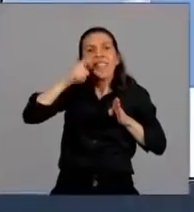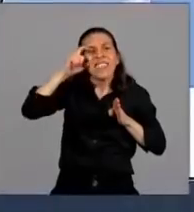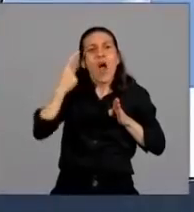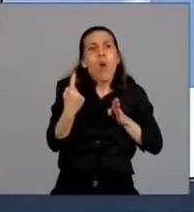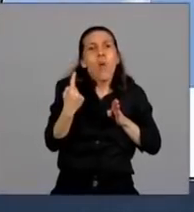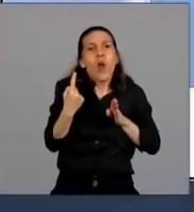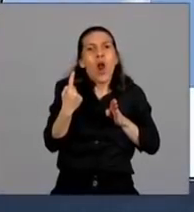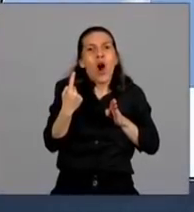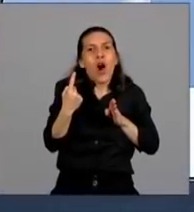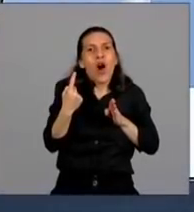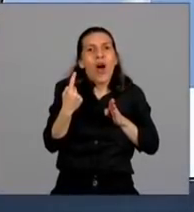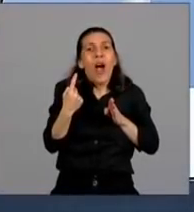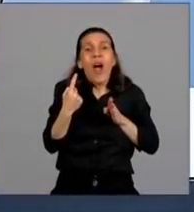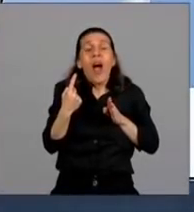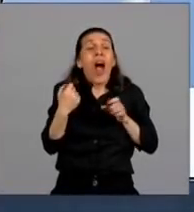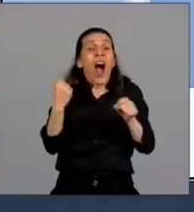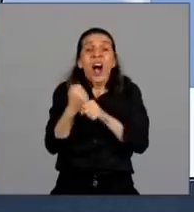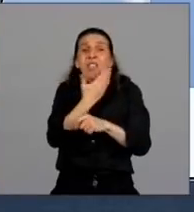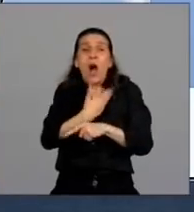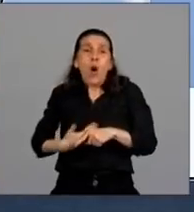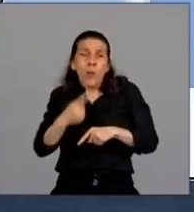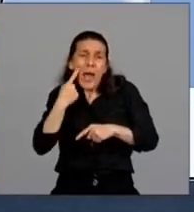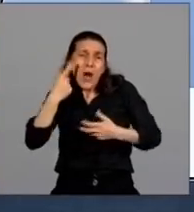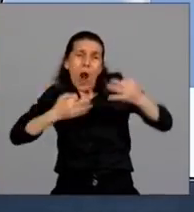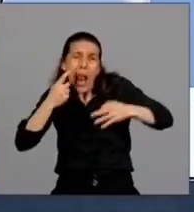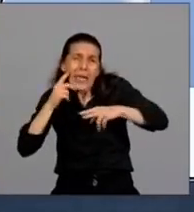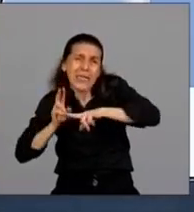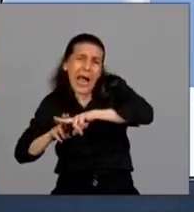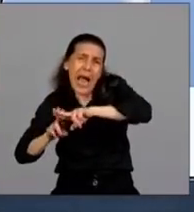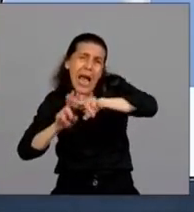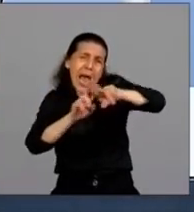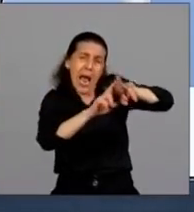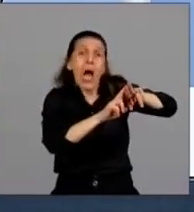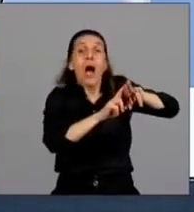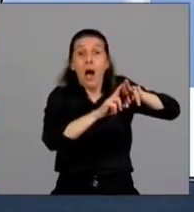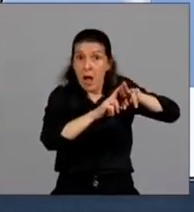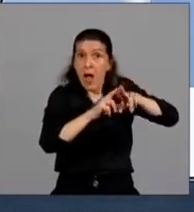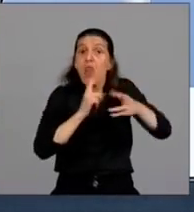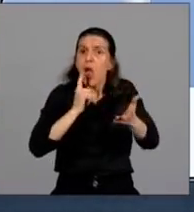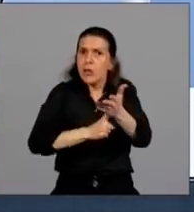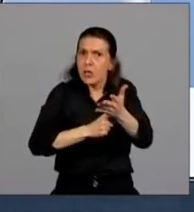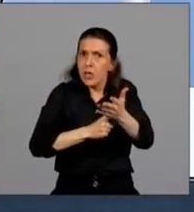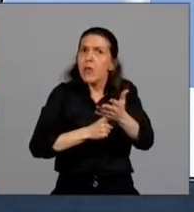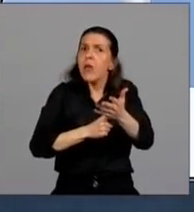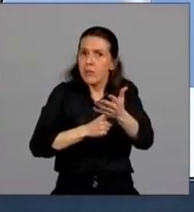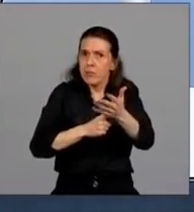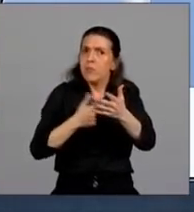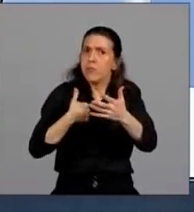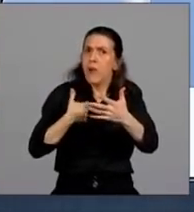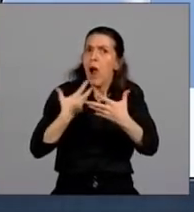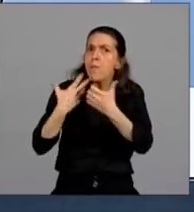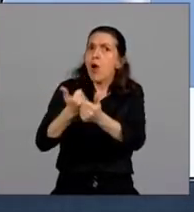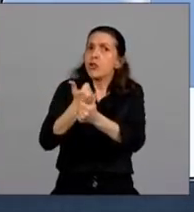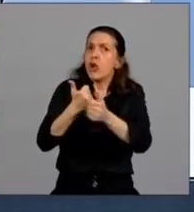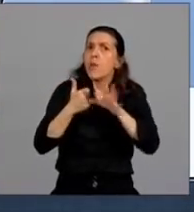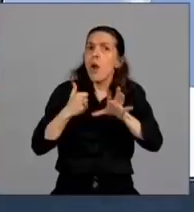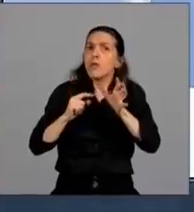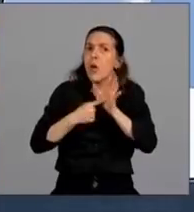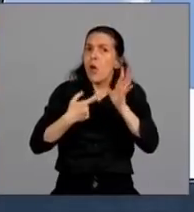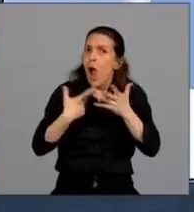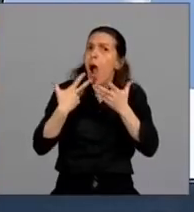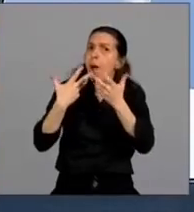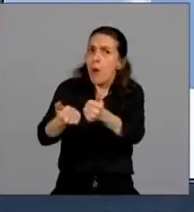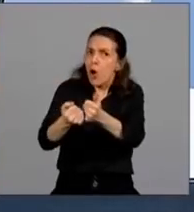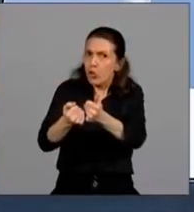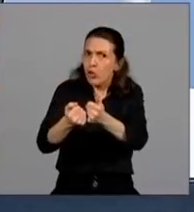hasta poder revisar la situación epidemiológica. Y es una buena medida que ha acompañado la provincia de Buenos Aires.